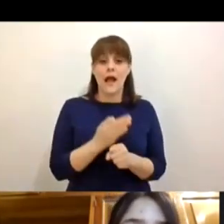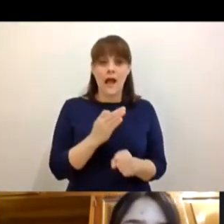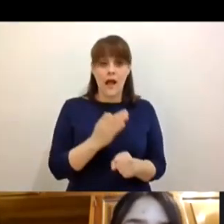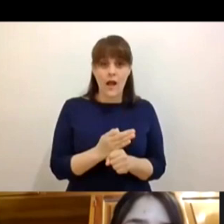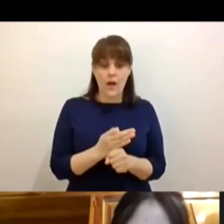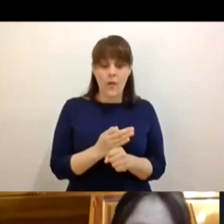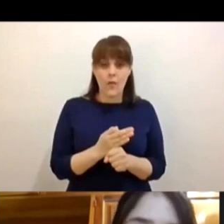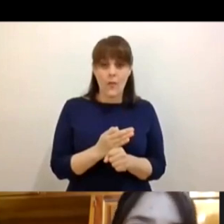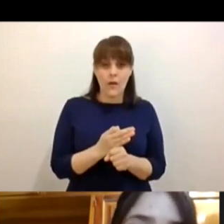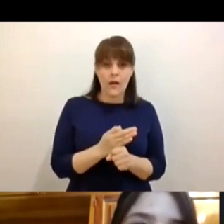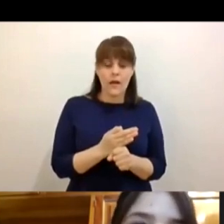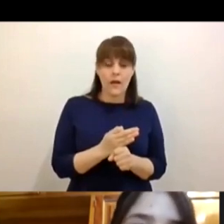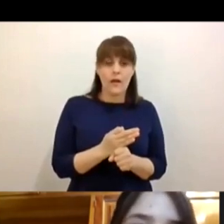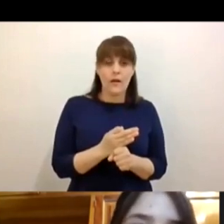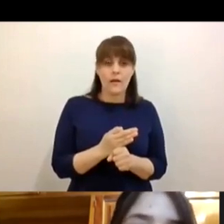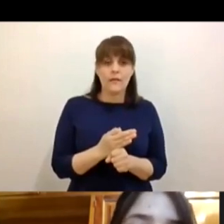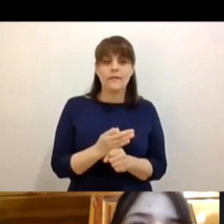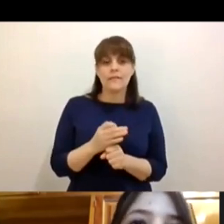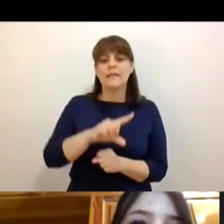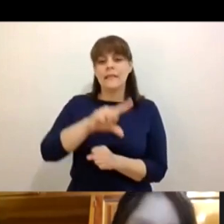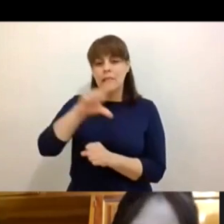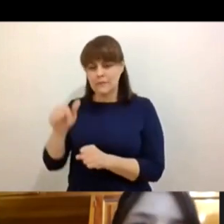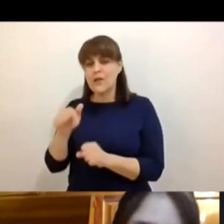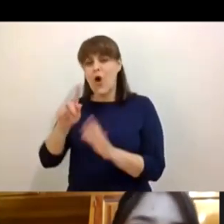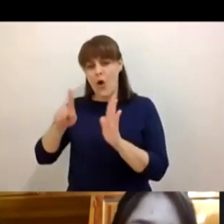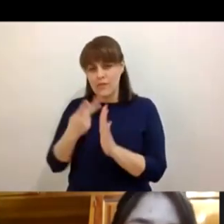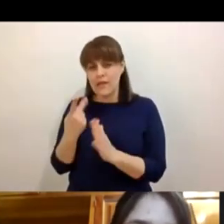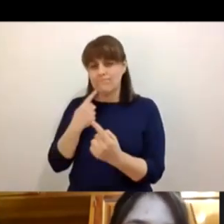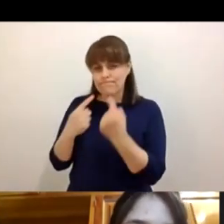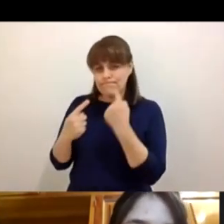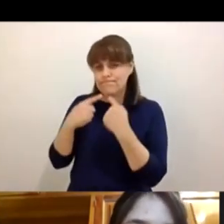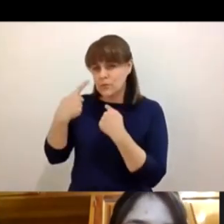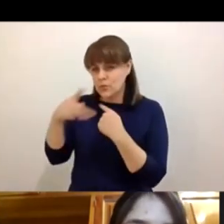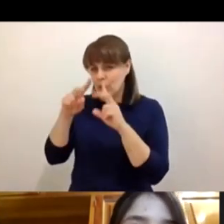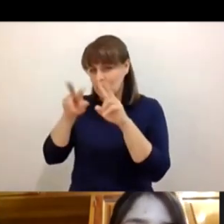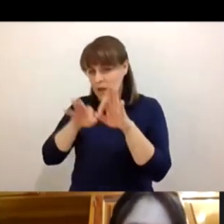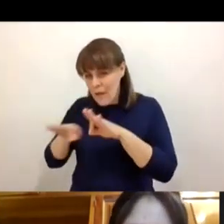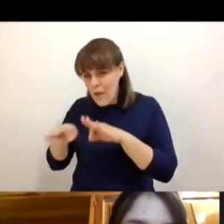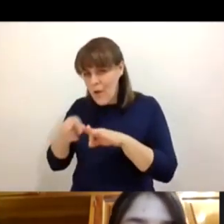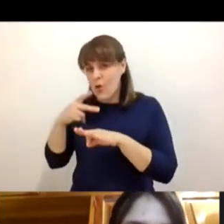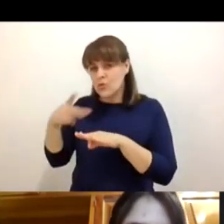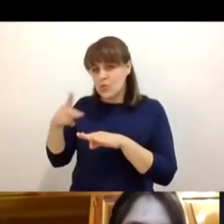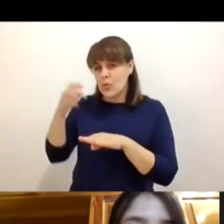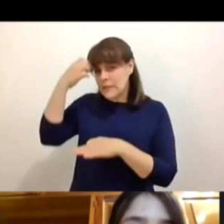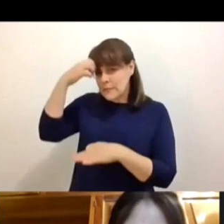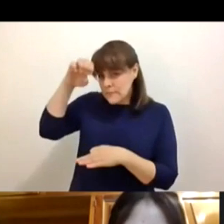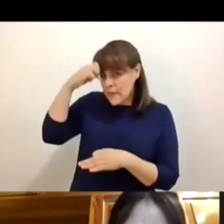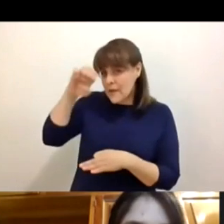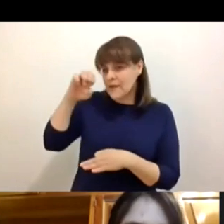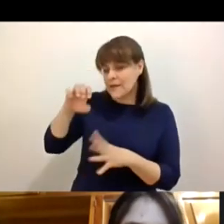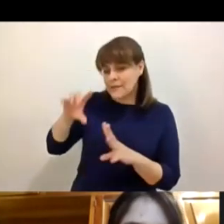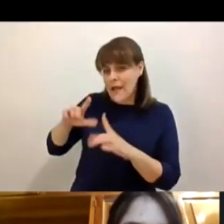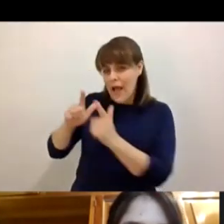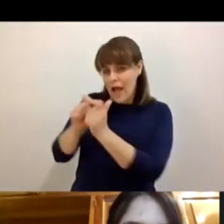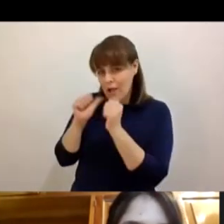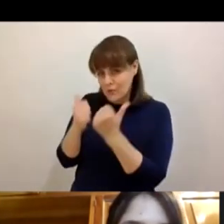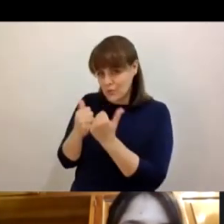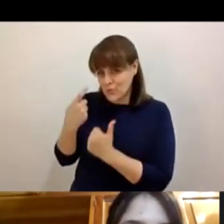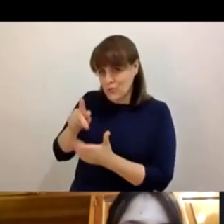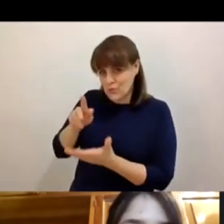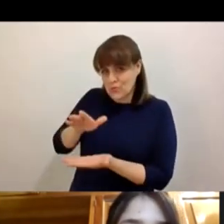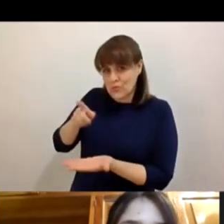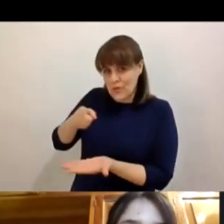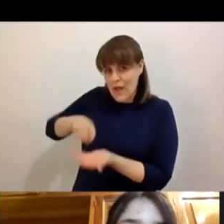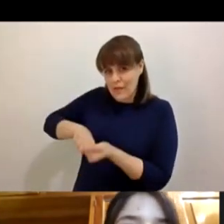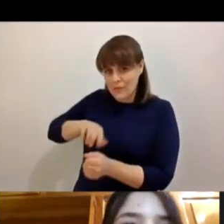vamos a recuperar tu trabajo y tus testimonios de Reintegra, sí debo